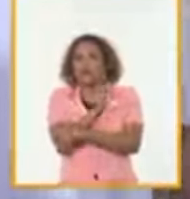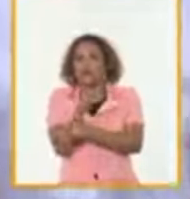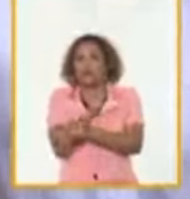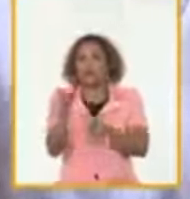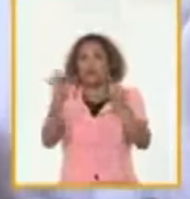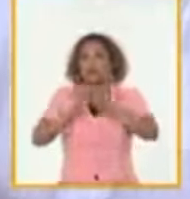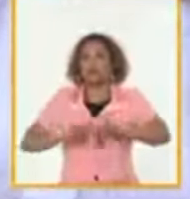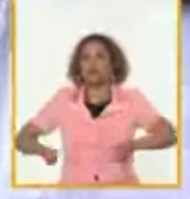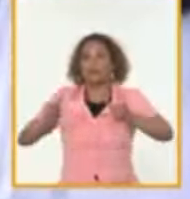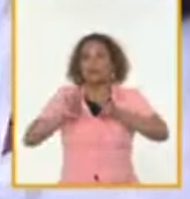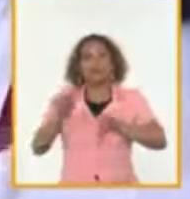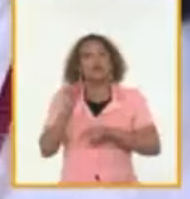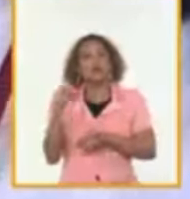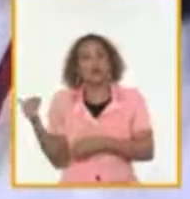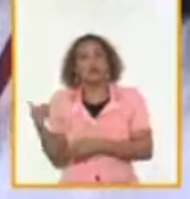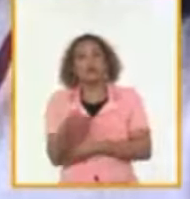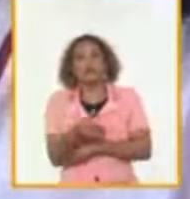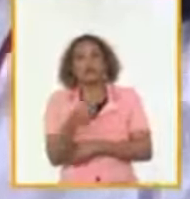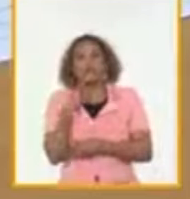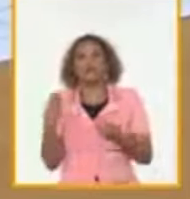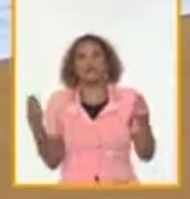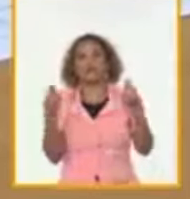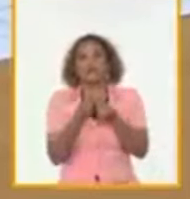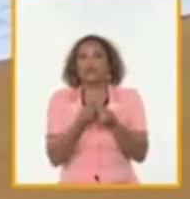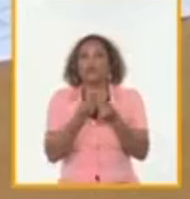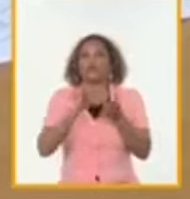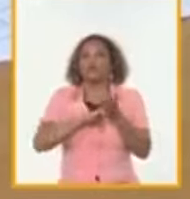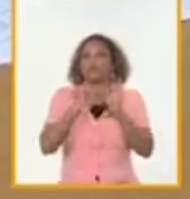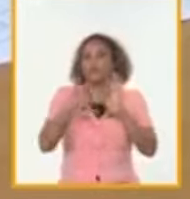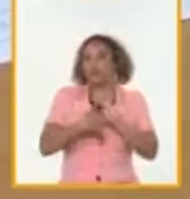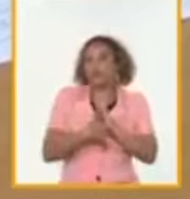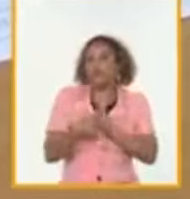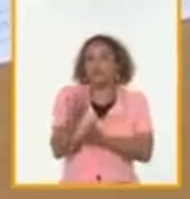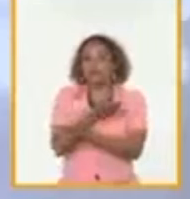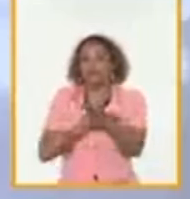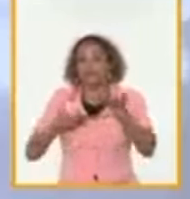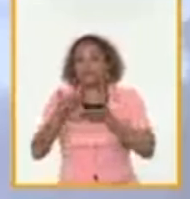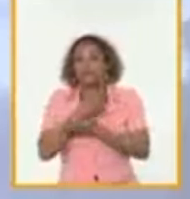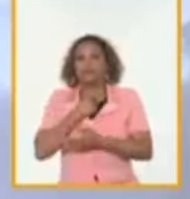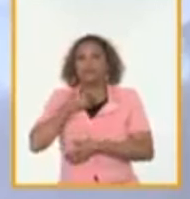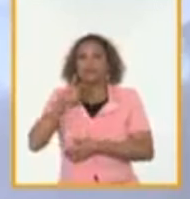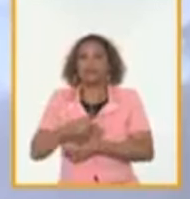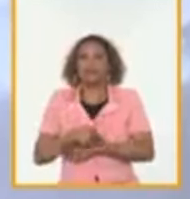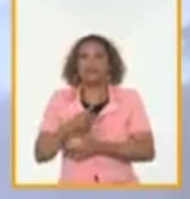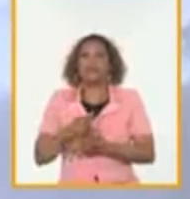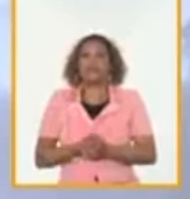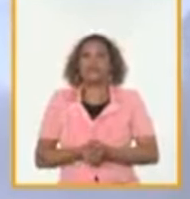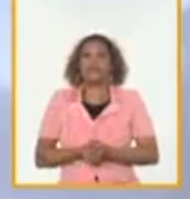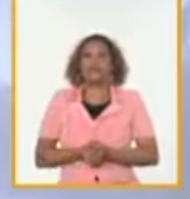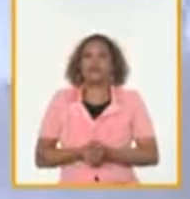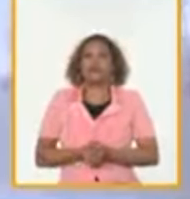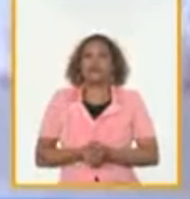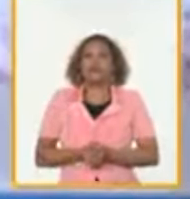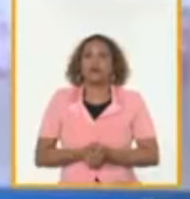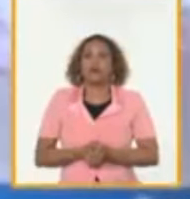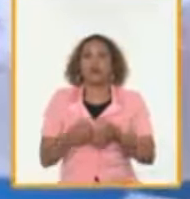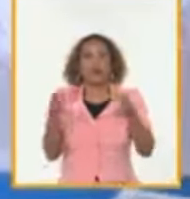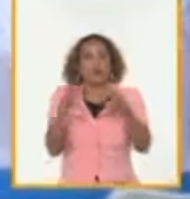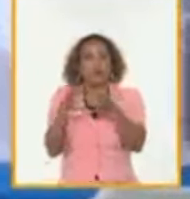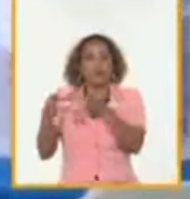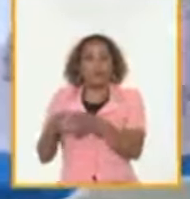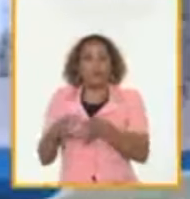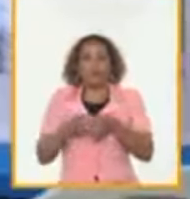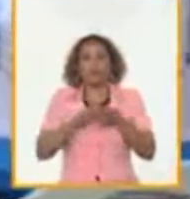también que nos vienen acompañando en un grupo de proyectos eh Por ejemplo el del zorgo y otro grupo de proyectos en la